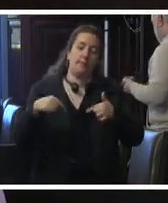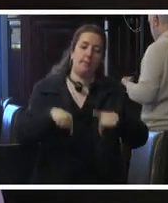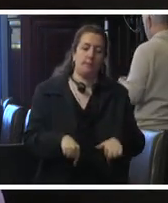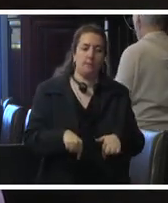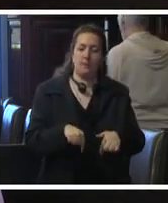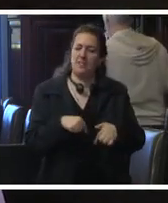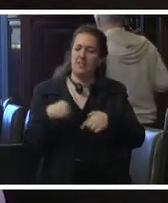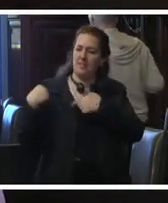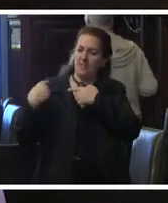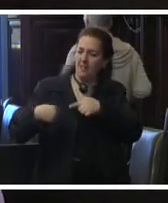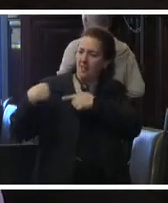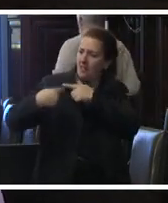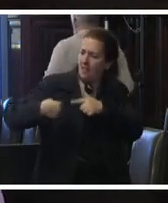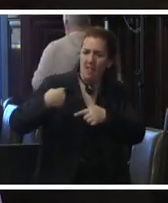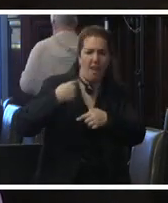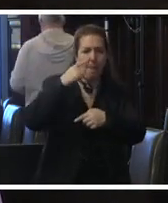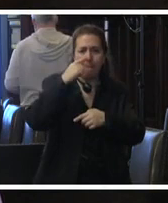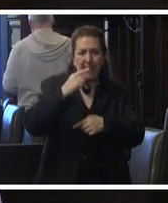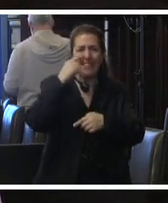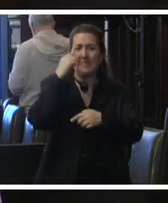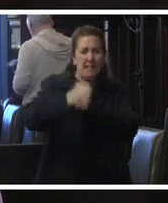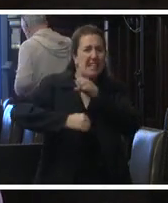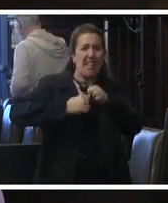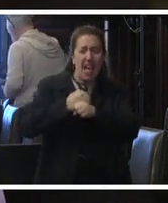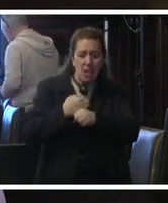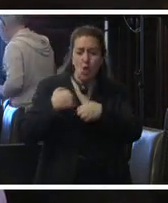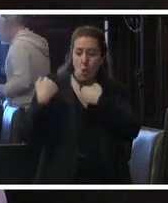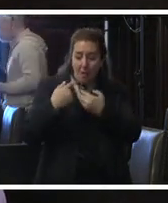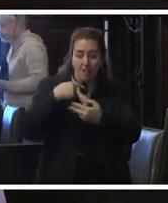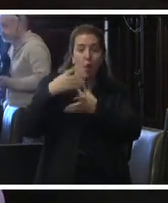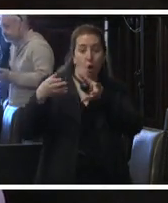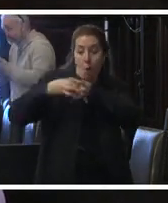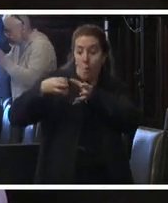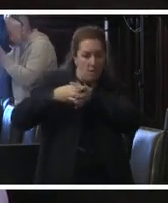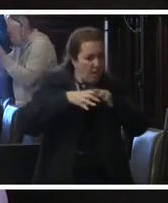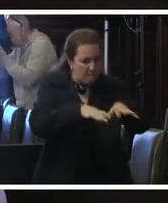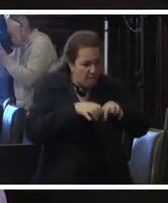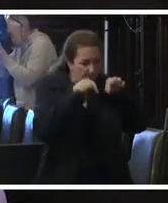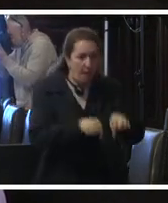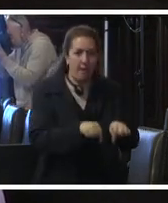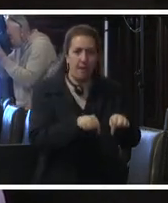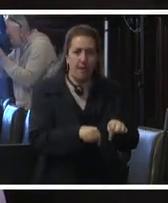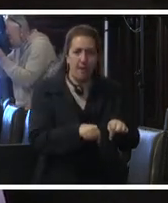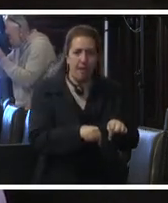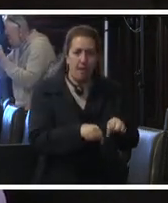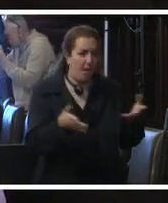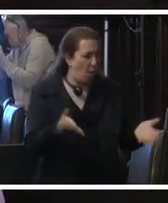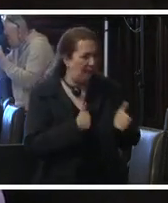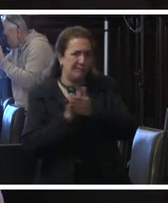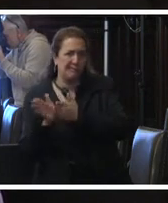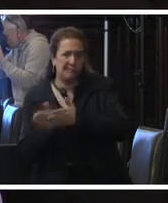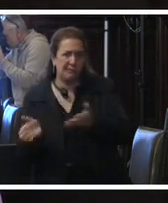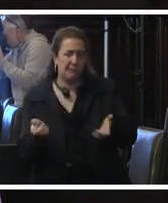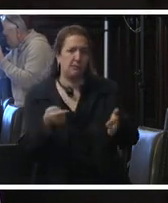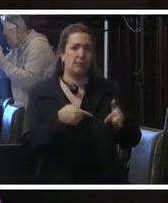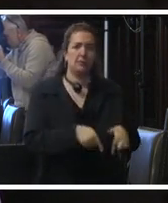que miles de años nuestros ancestros vivían en esos territorios. Especialmente en Nanguinza. En Nanguinza